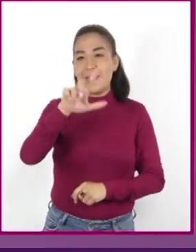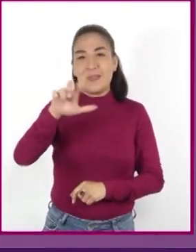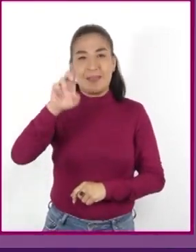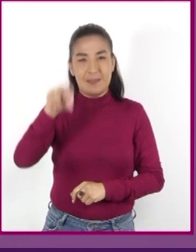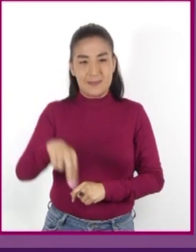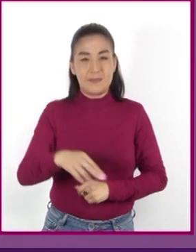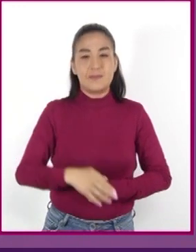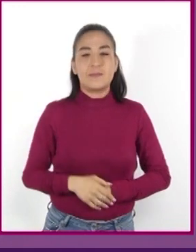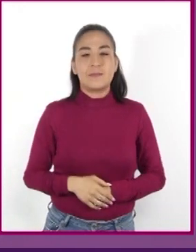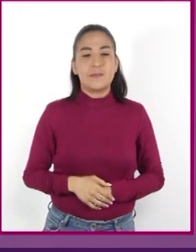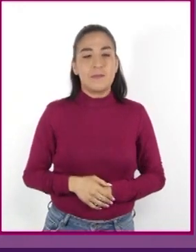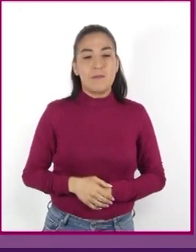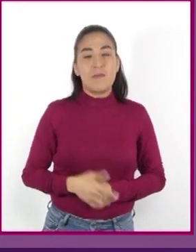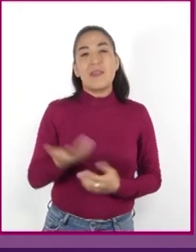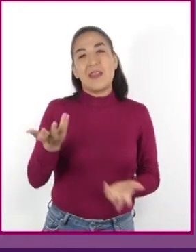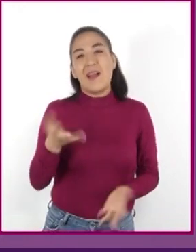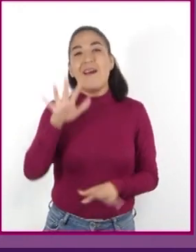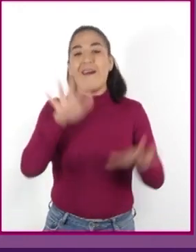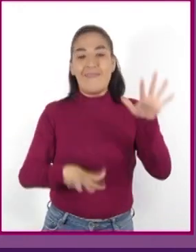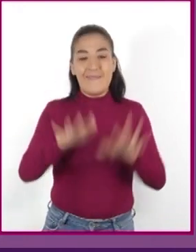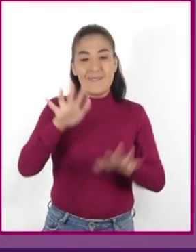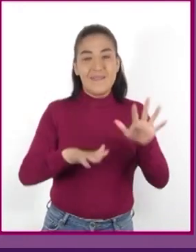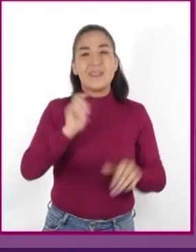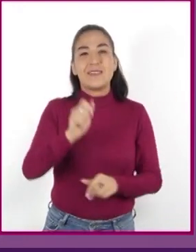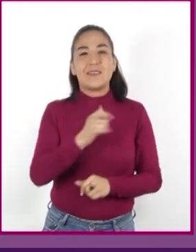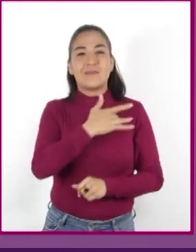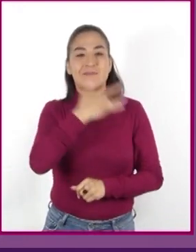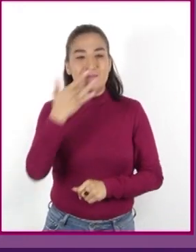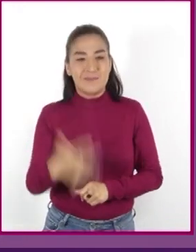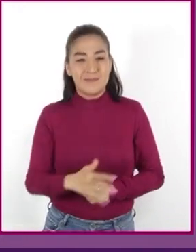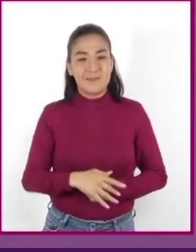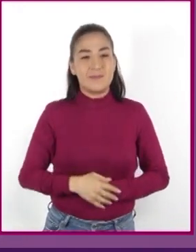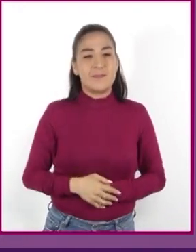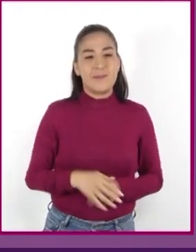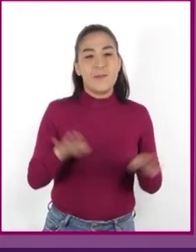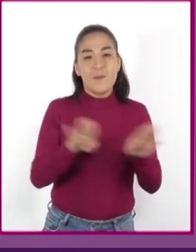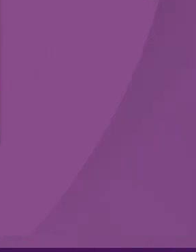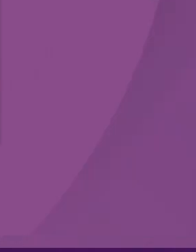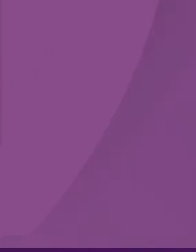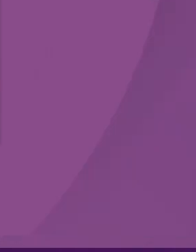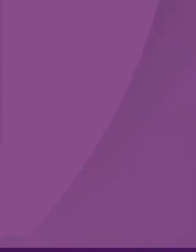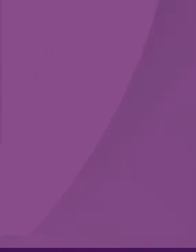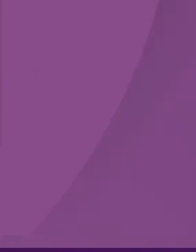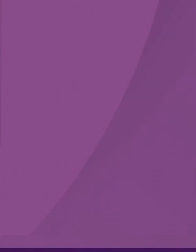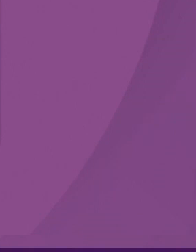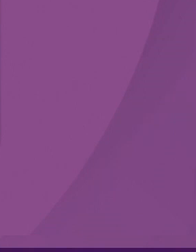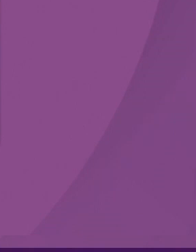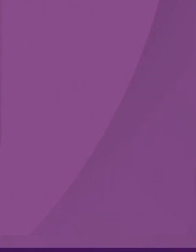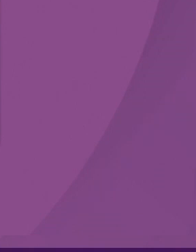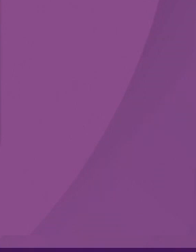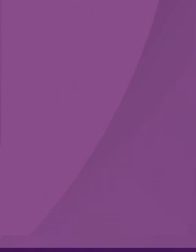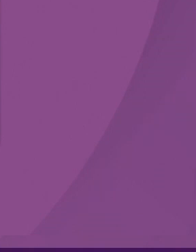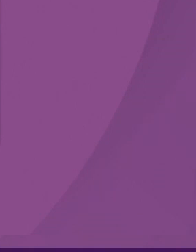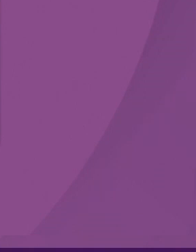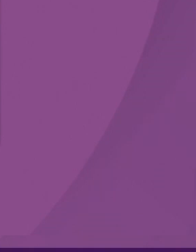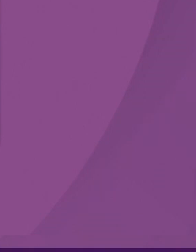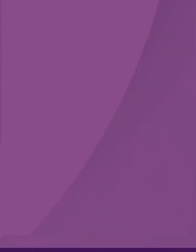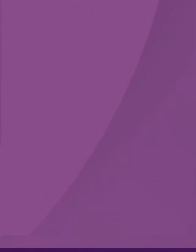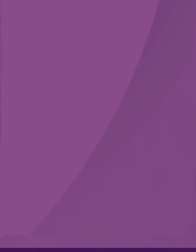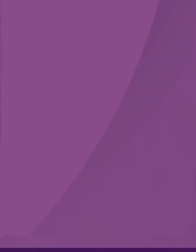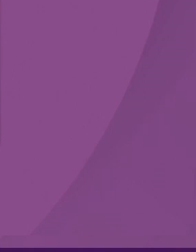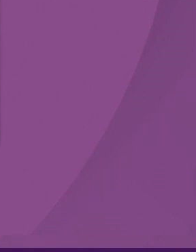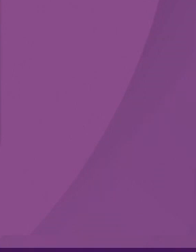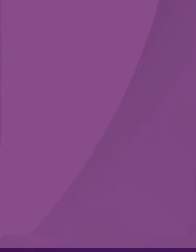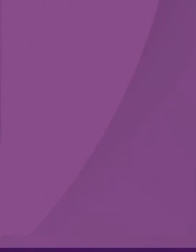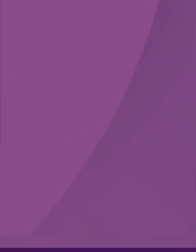Fisher. Algunas veces nos enamoramos de alguien que probablemente nunca nos amará, por razones que no tienen nada que ver